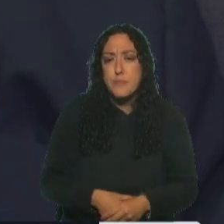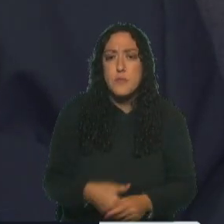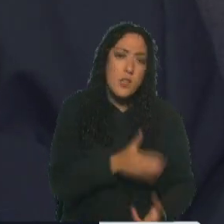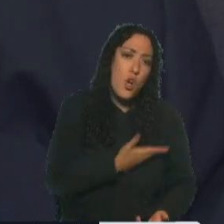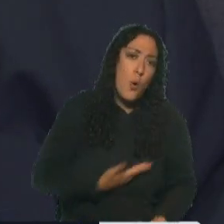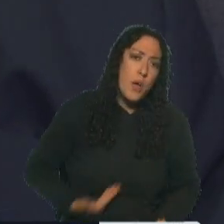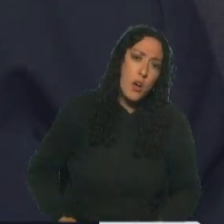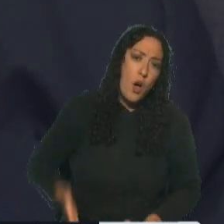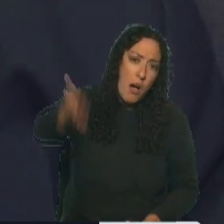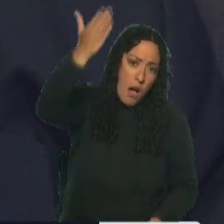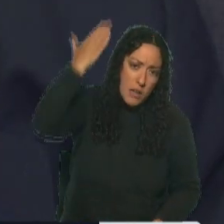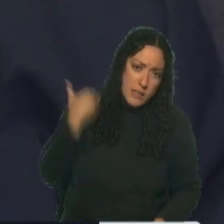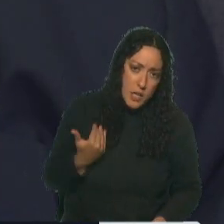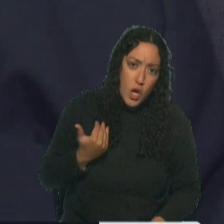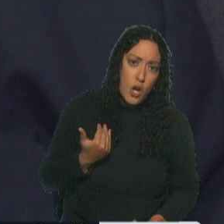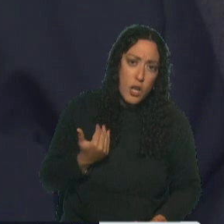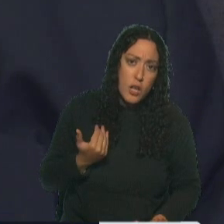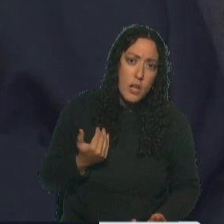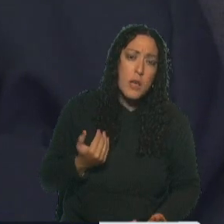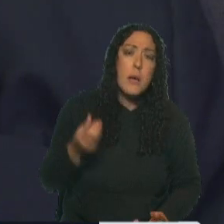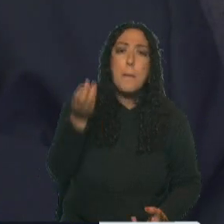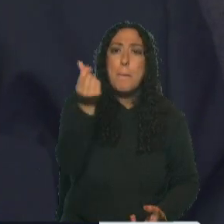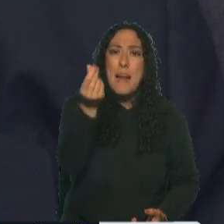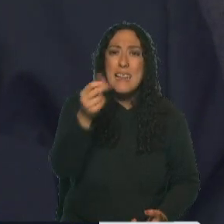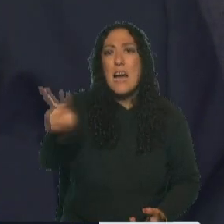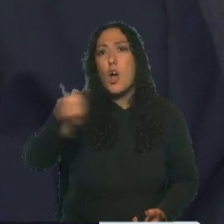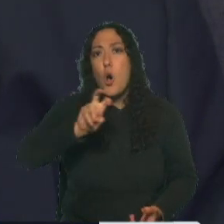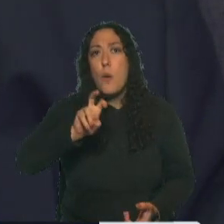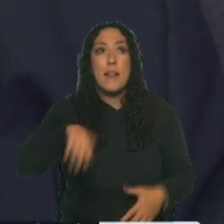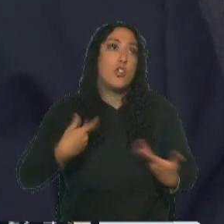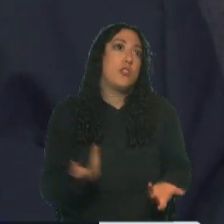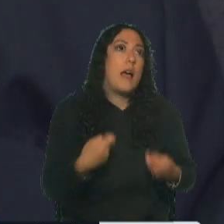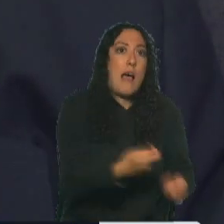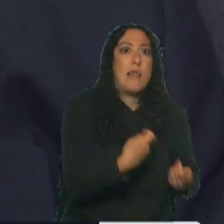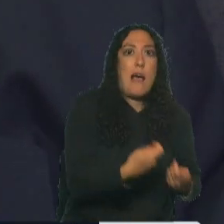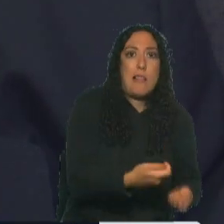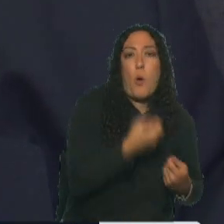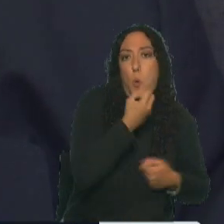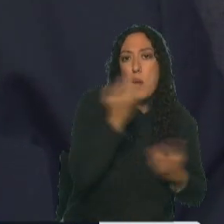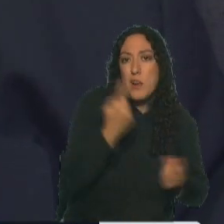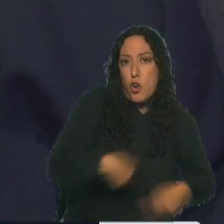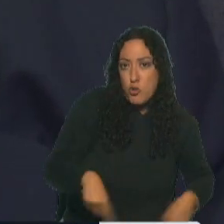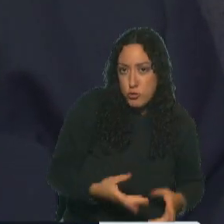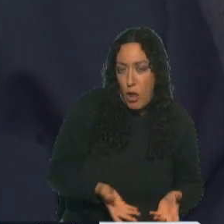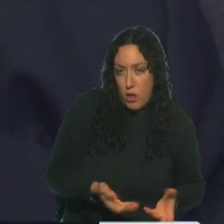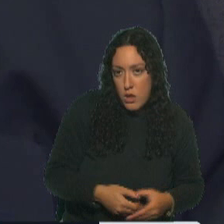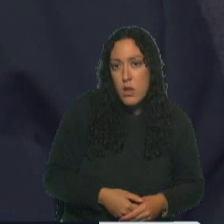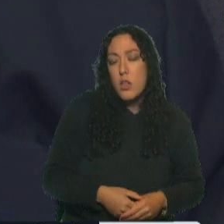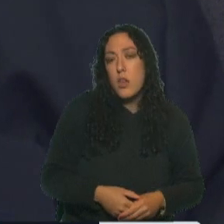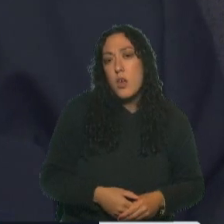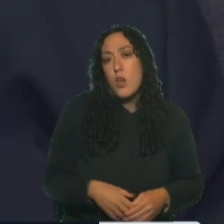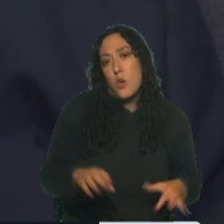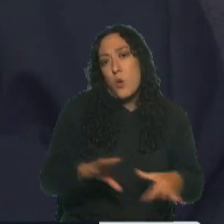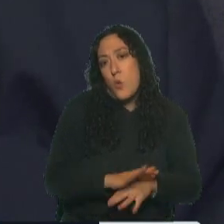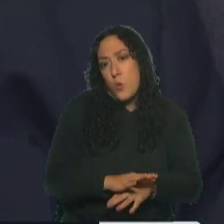anterior permitió retirar el dinero y se iba a otros fines, ¿no es cierto?, que no era para el que se había creado, que era para justamente